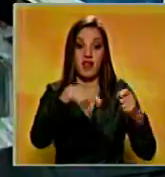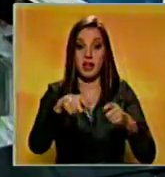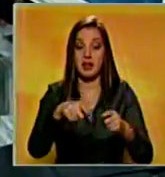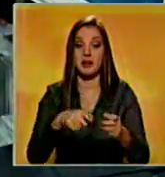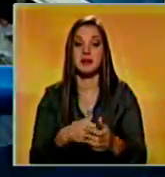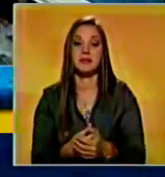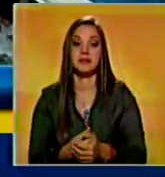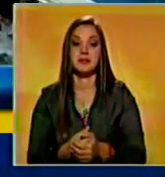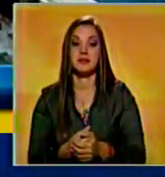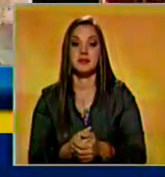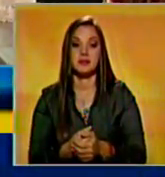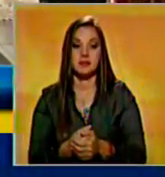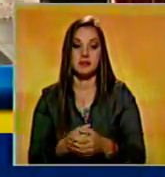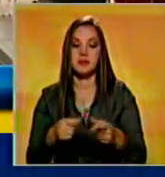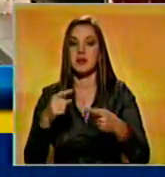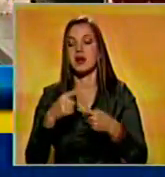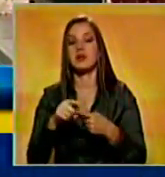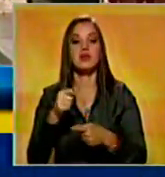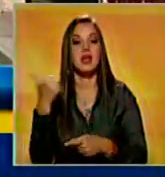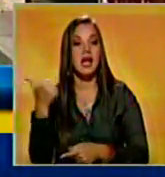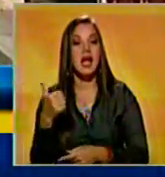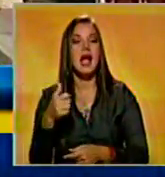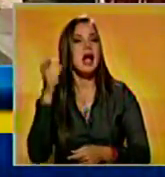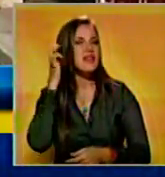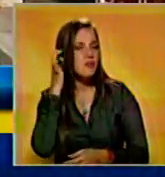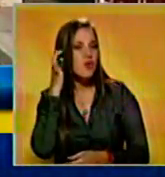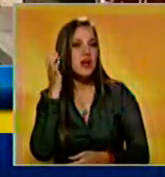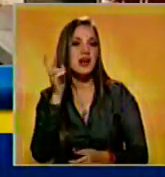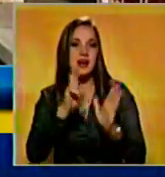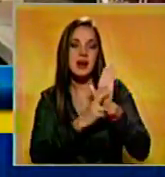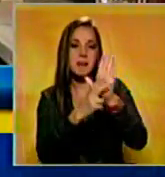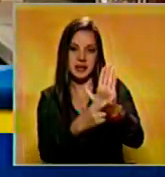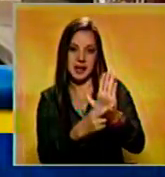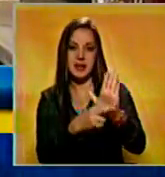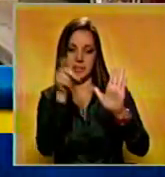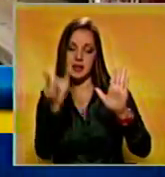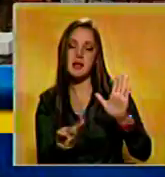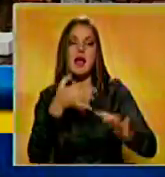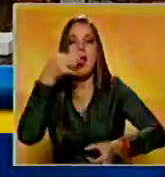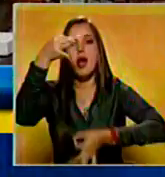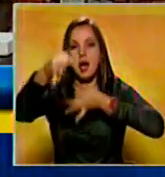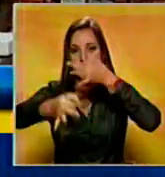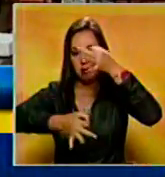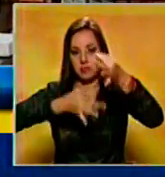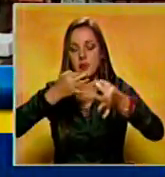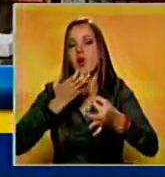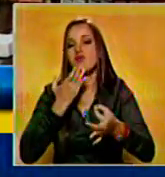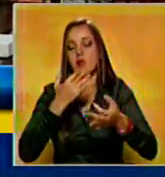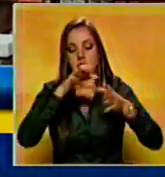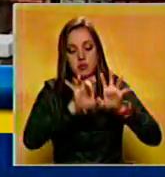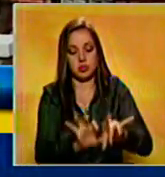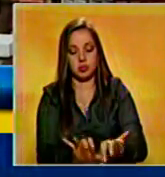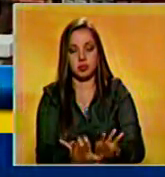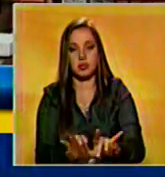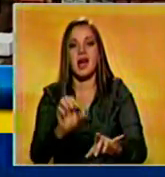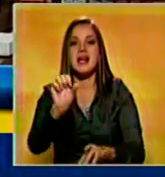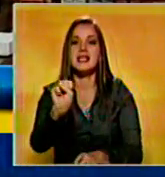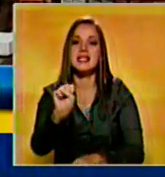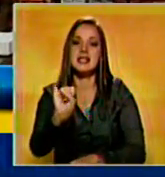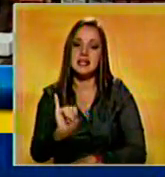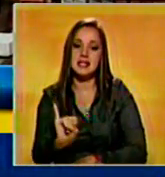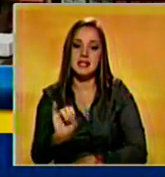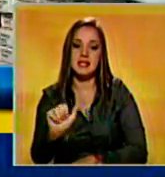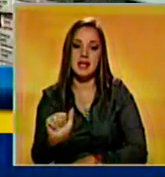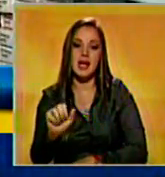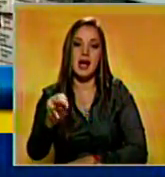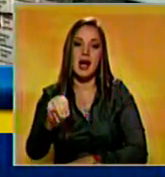diolina Navarro representante del gremio farmacéutico en portuguesa explicó que una vez registrados en el camet los pacientes